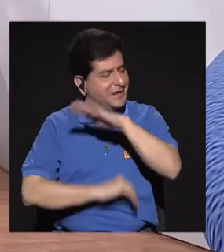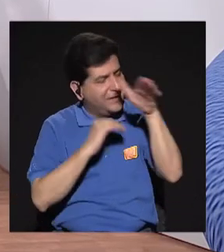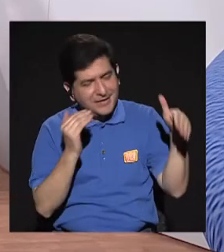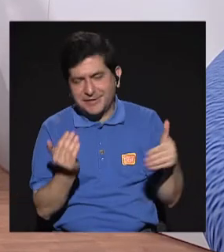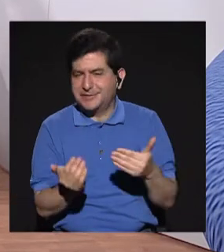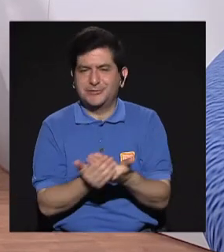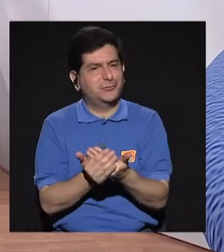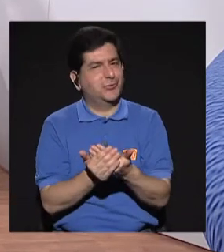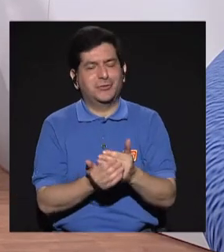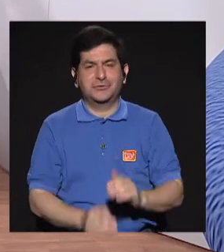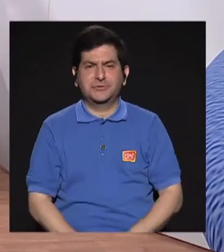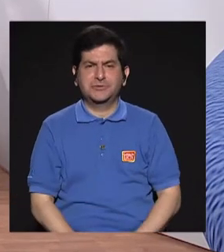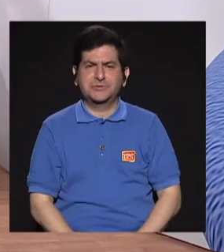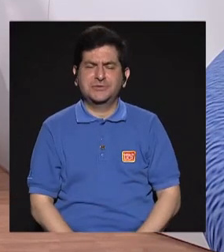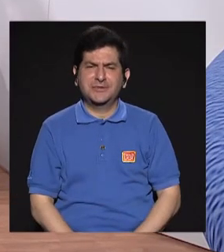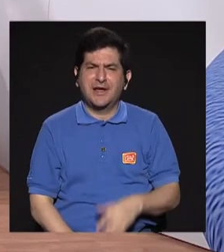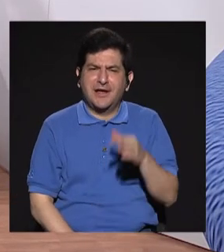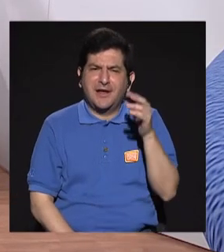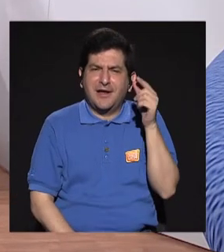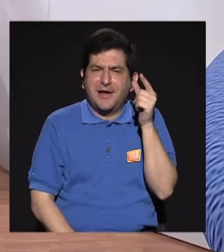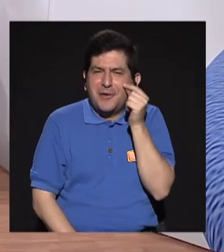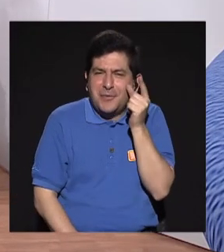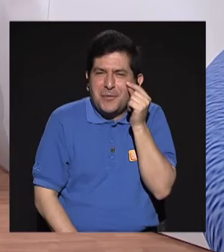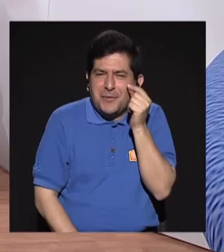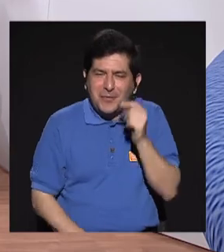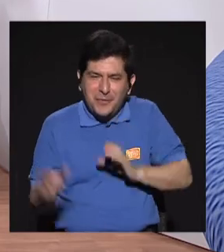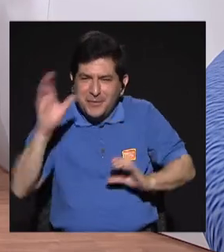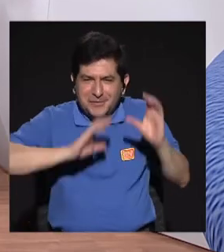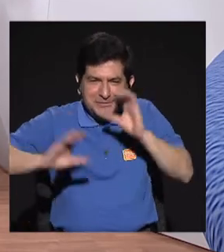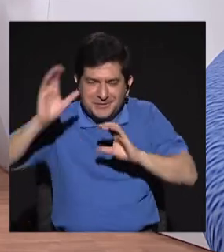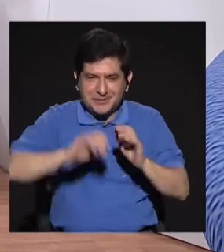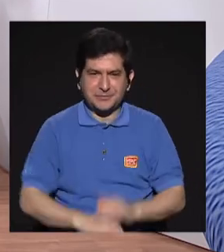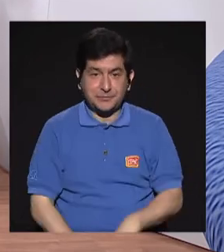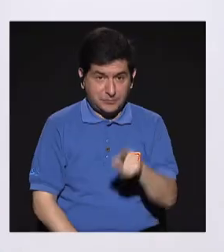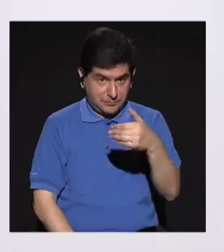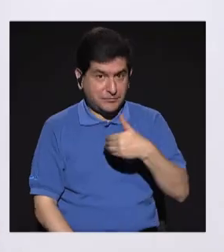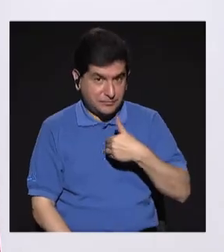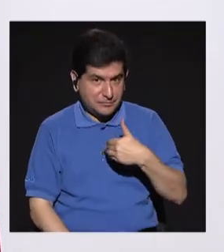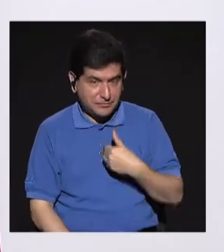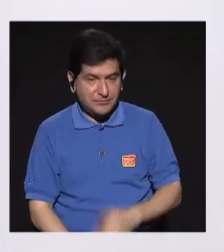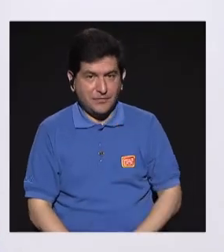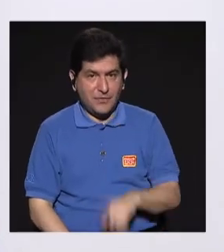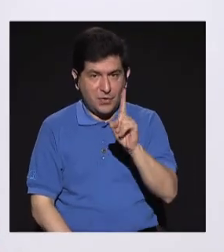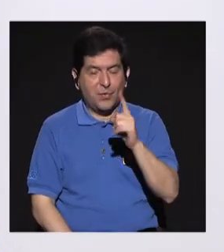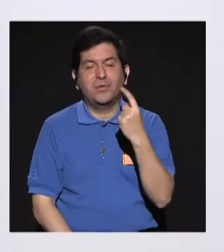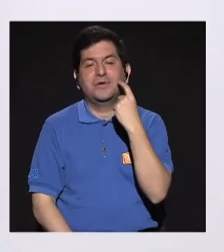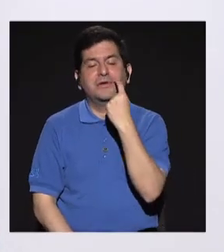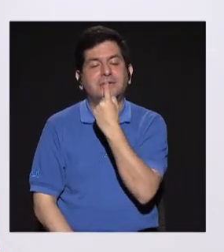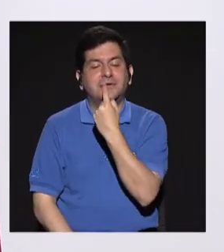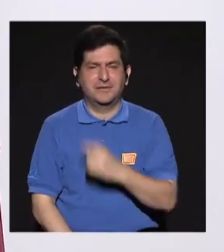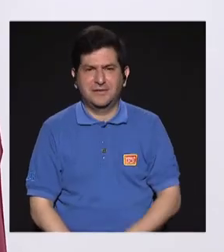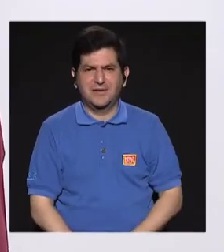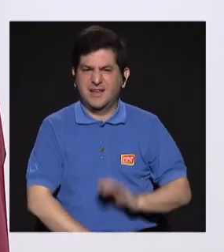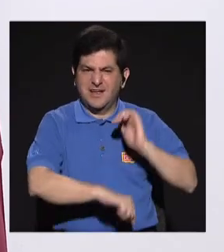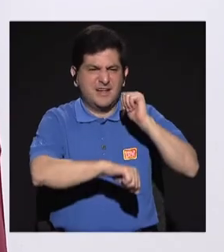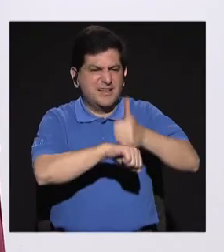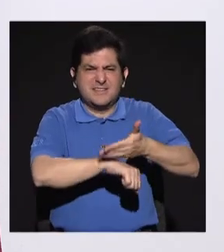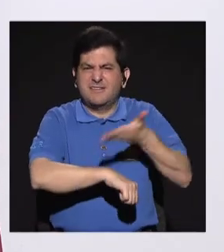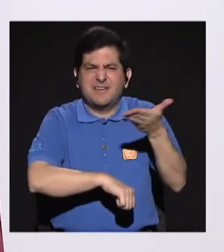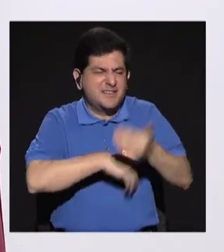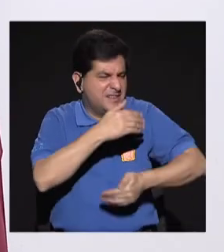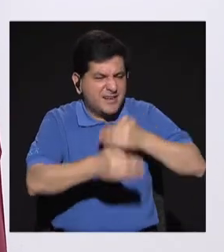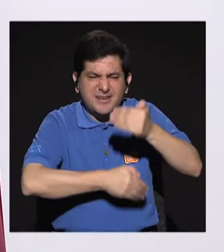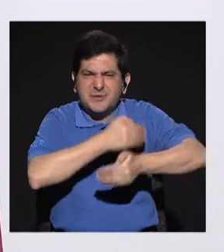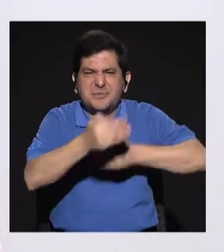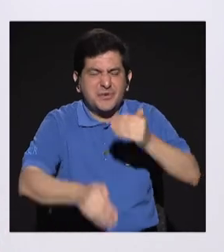se cuenta con todos los mera curiosidad a científicos víctor hugo ustedes tienen una pieza dental congo que